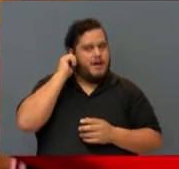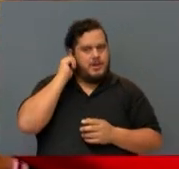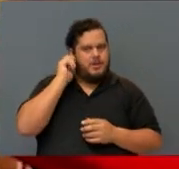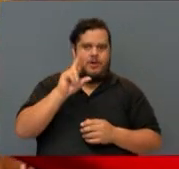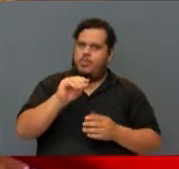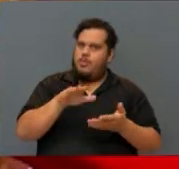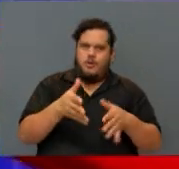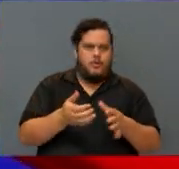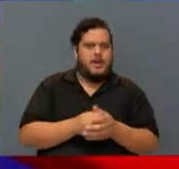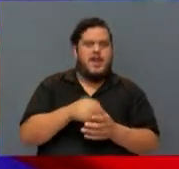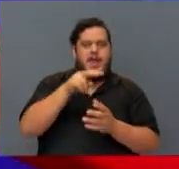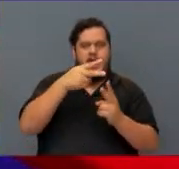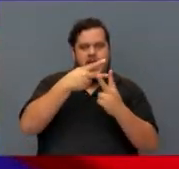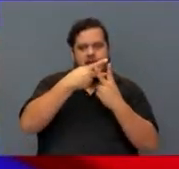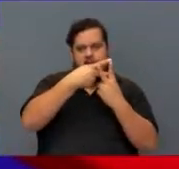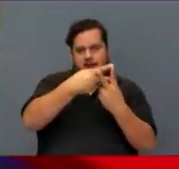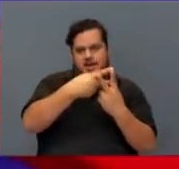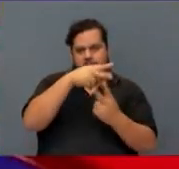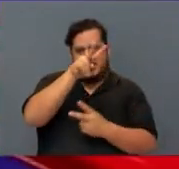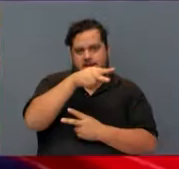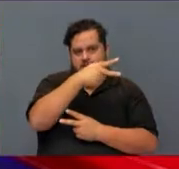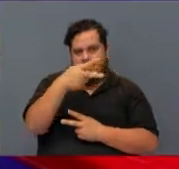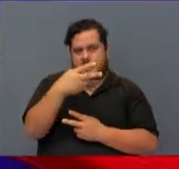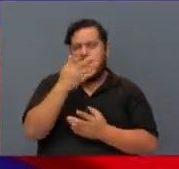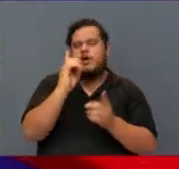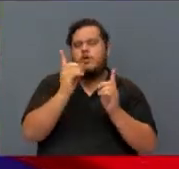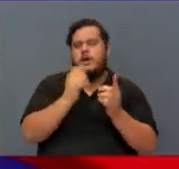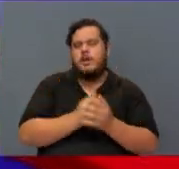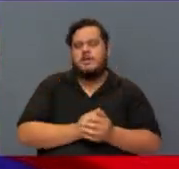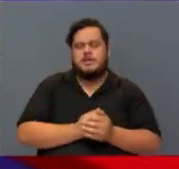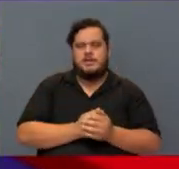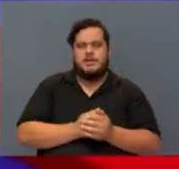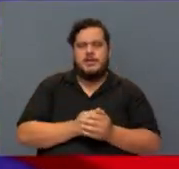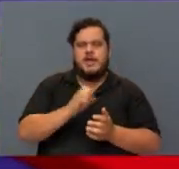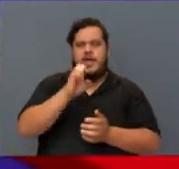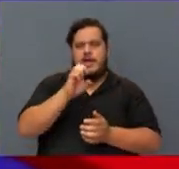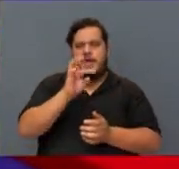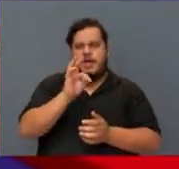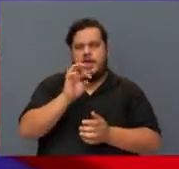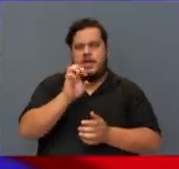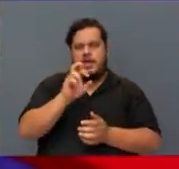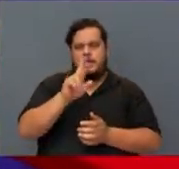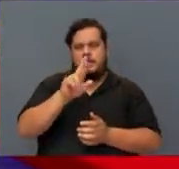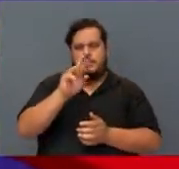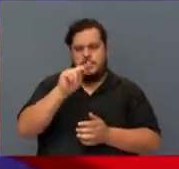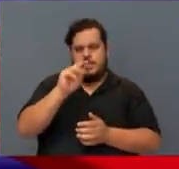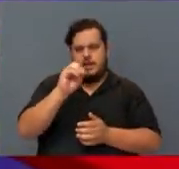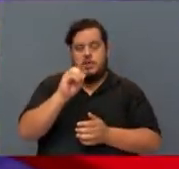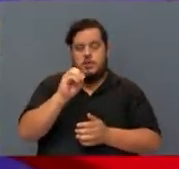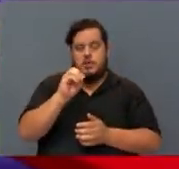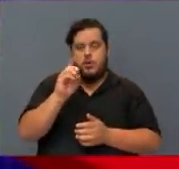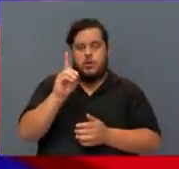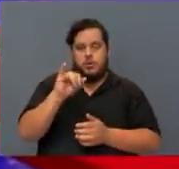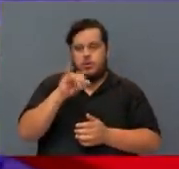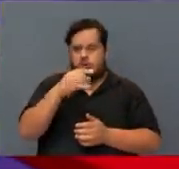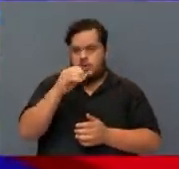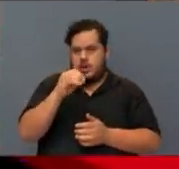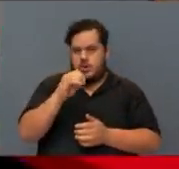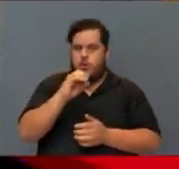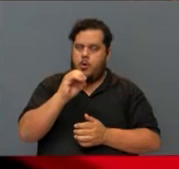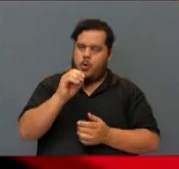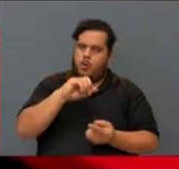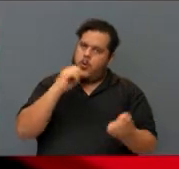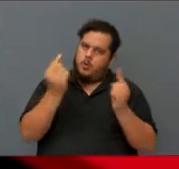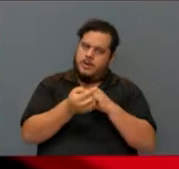hashtag de tendencia en todas las redes sociales desde ayer es eterno dijo o diego eterna en cualquier hora tos esta es la llegada a la